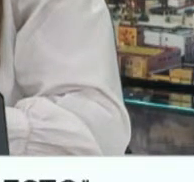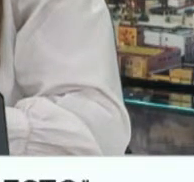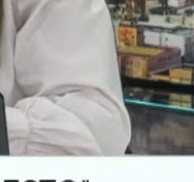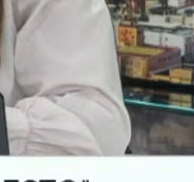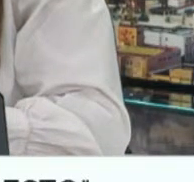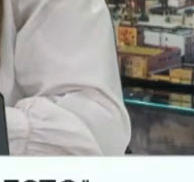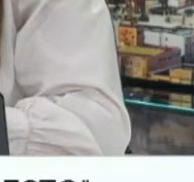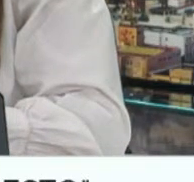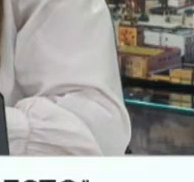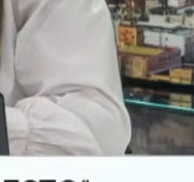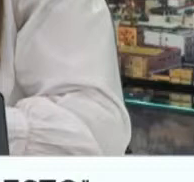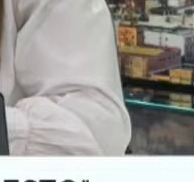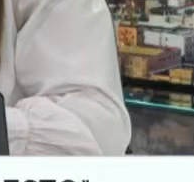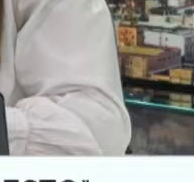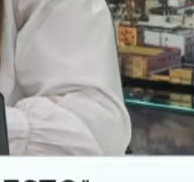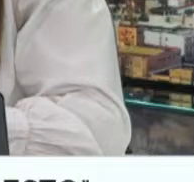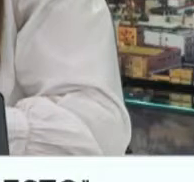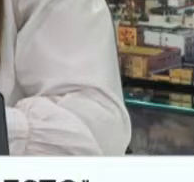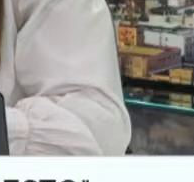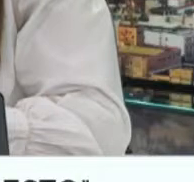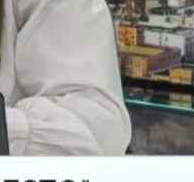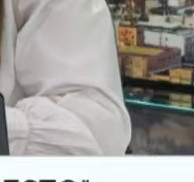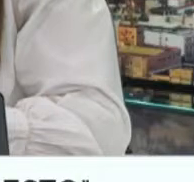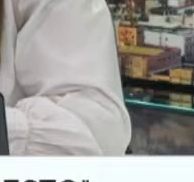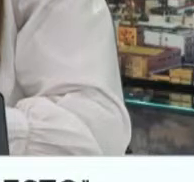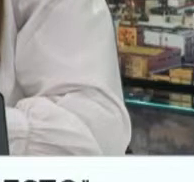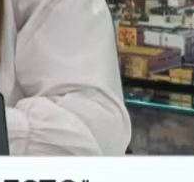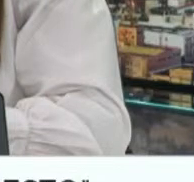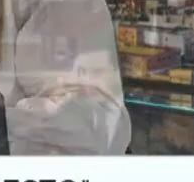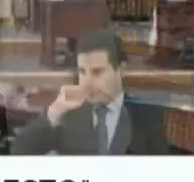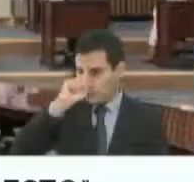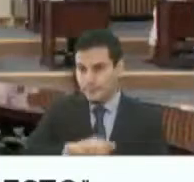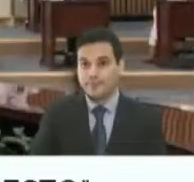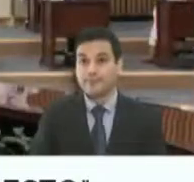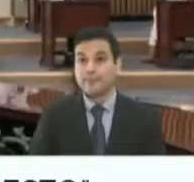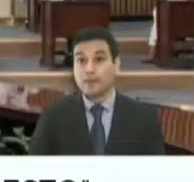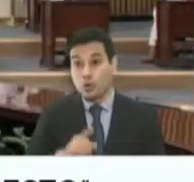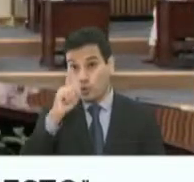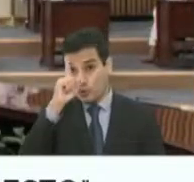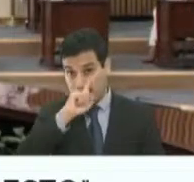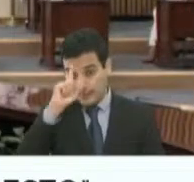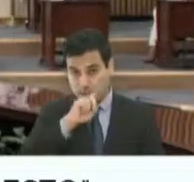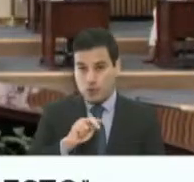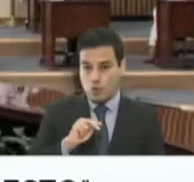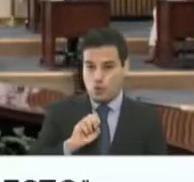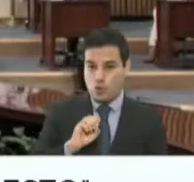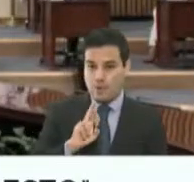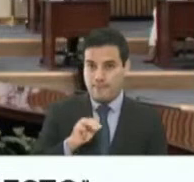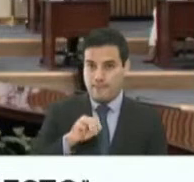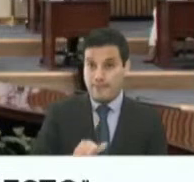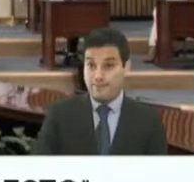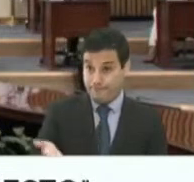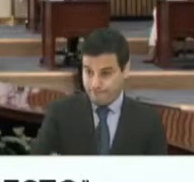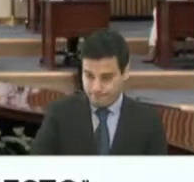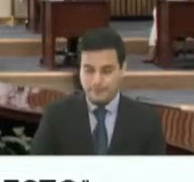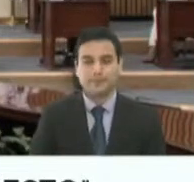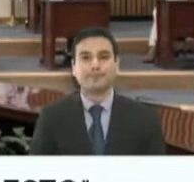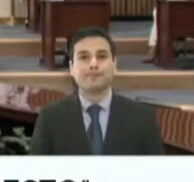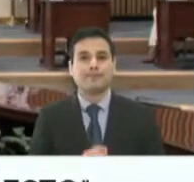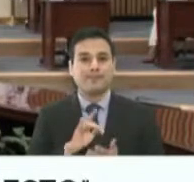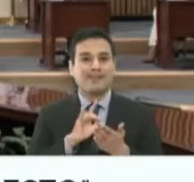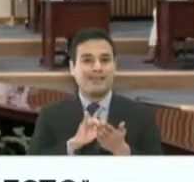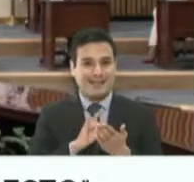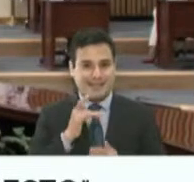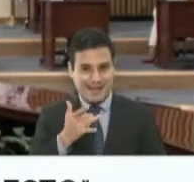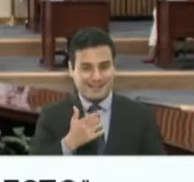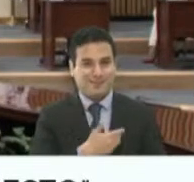serie de actividades que el INE quería poner en marcha de una vez. Son actividades que requieren mucha preparación. Te menciono dos,